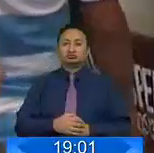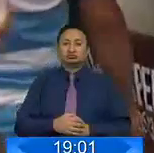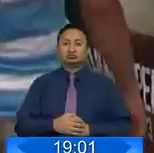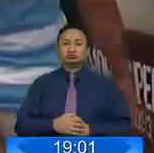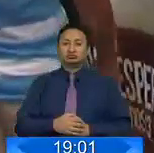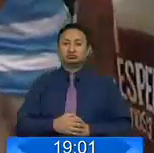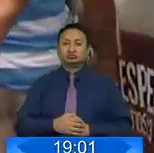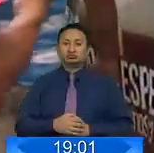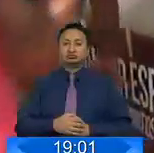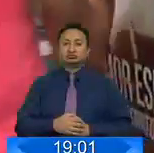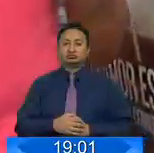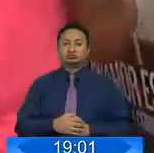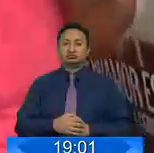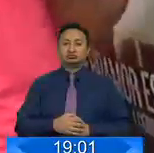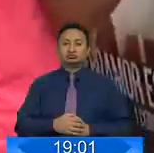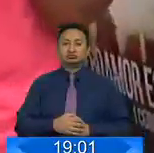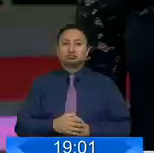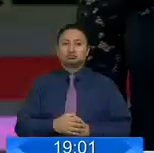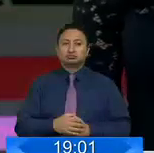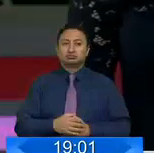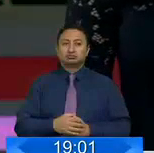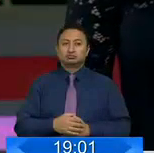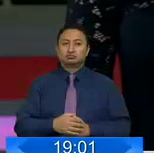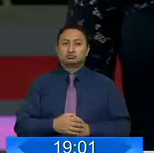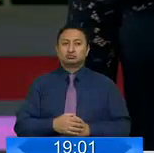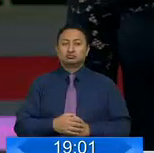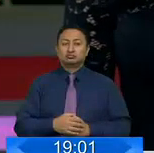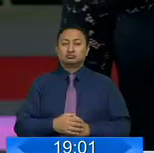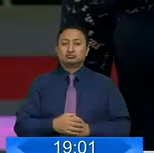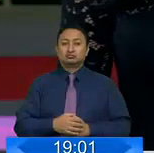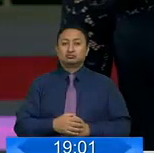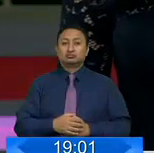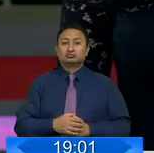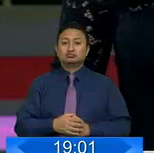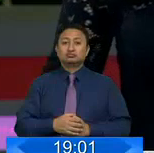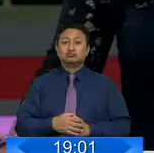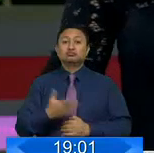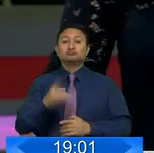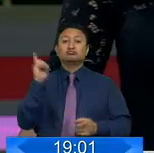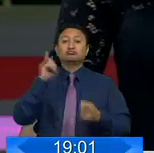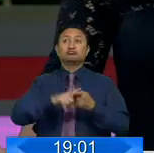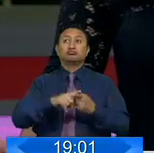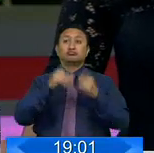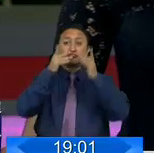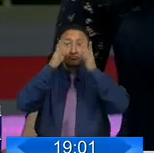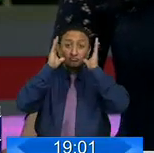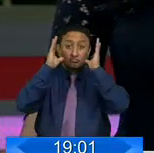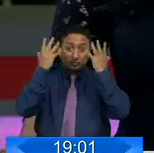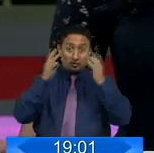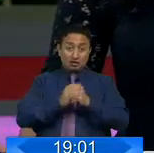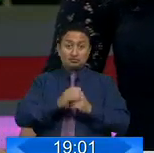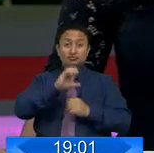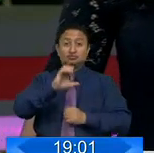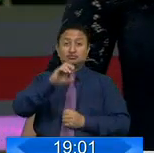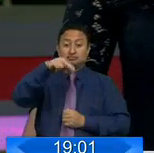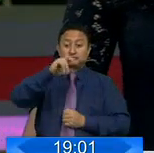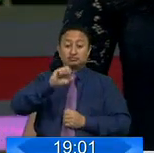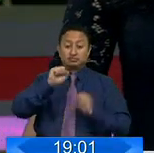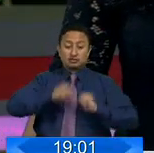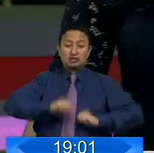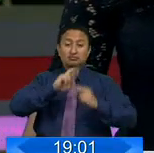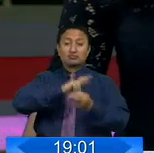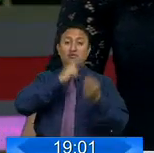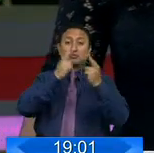Informó Julio César Saona. Hasta fin de año, el Consejo Nacional Electoral espera que estén listas las reformas al Código